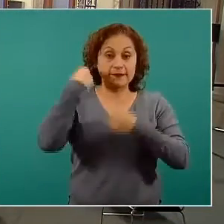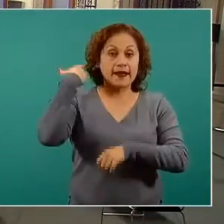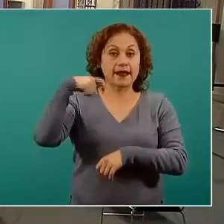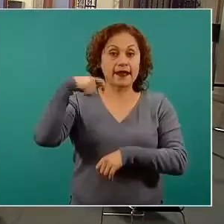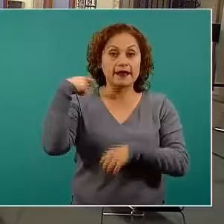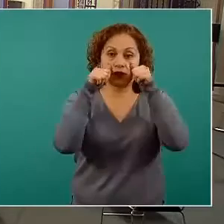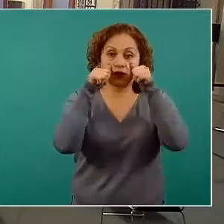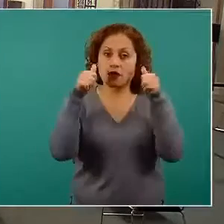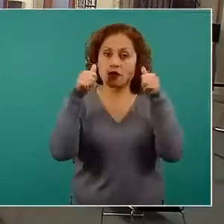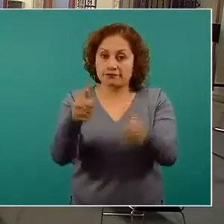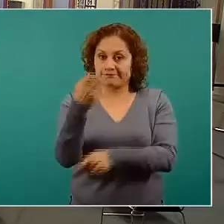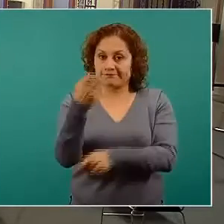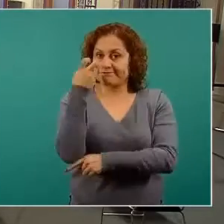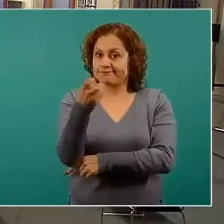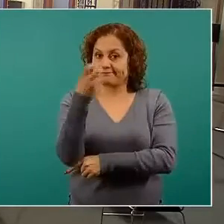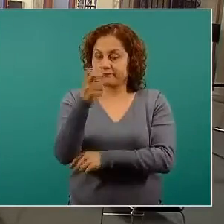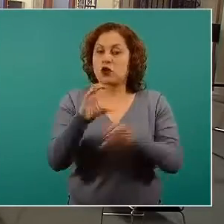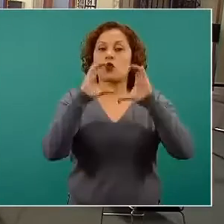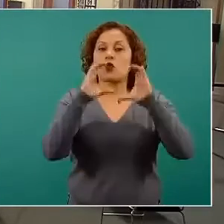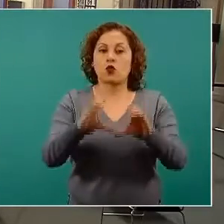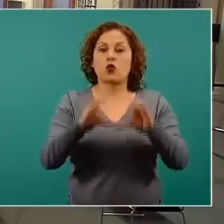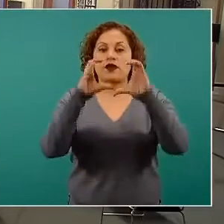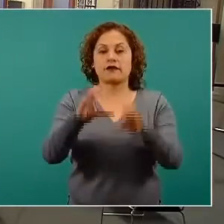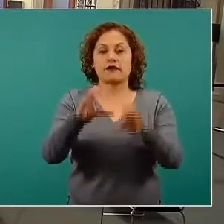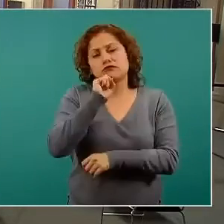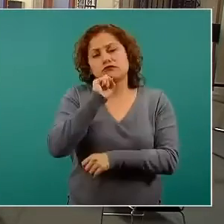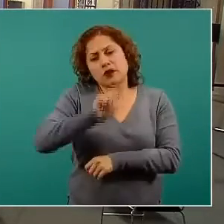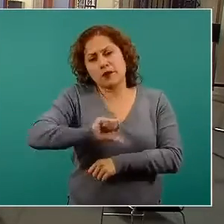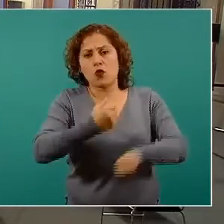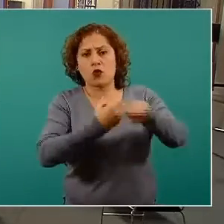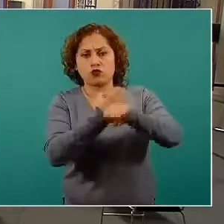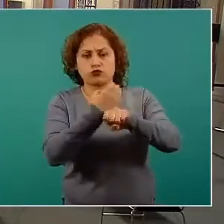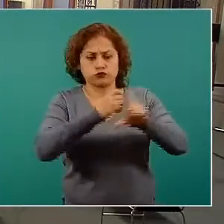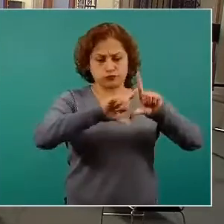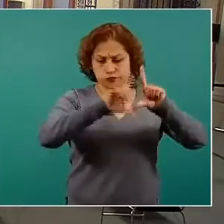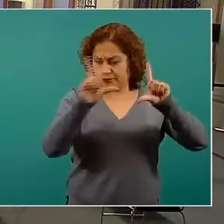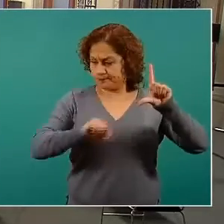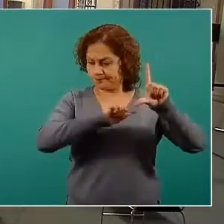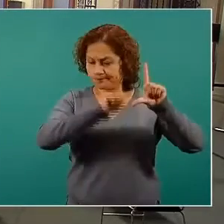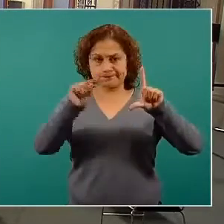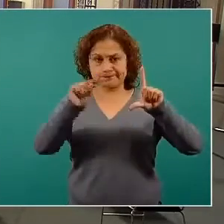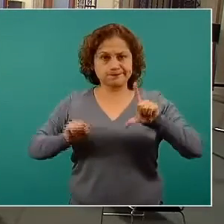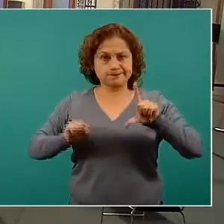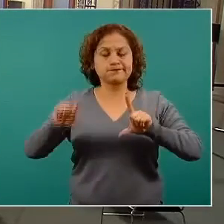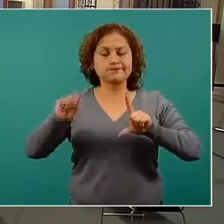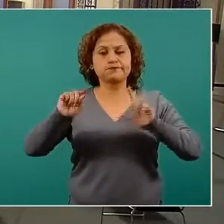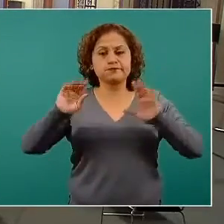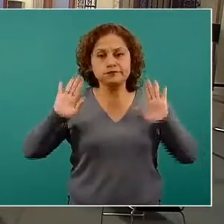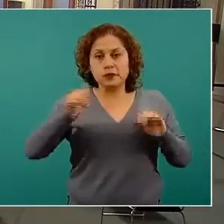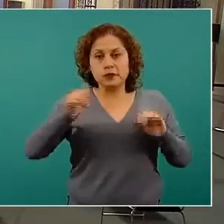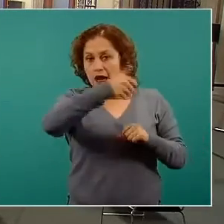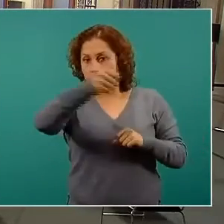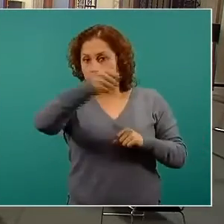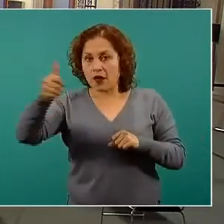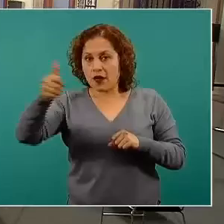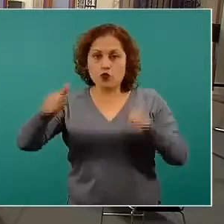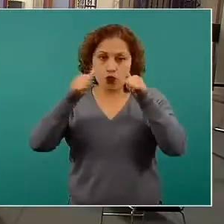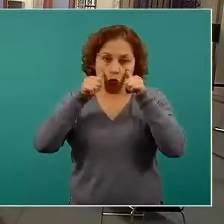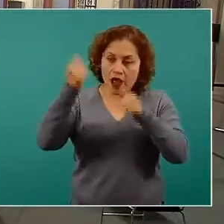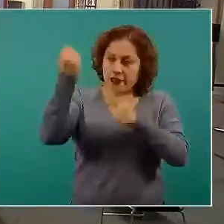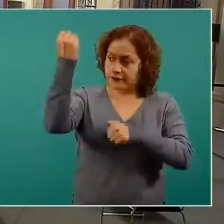cuenta en todos los estados de la República, para poder tomar nuestras decisiones personales y